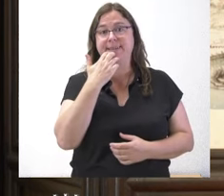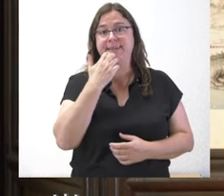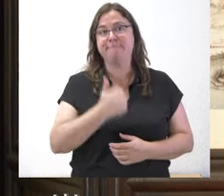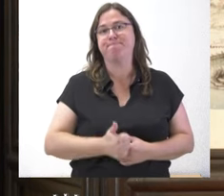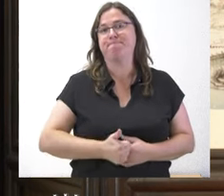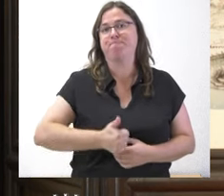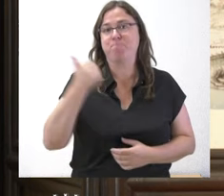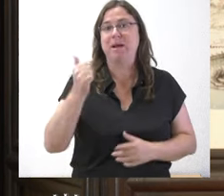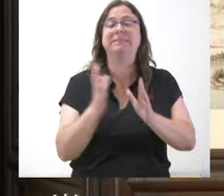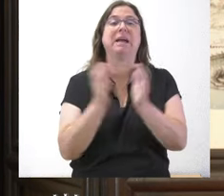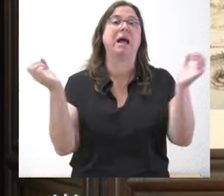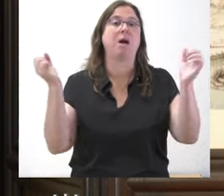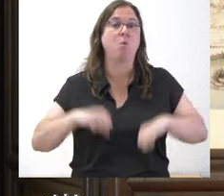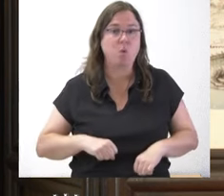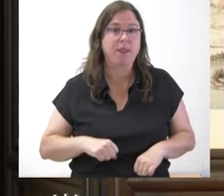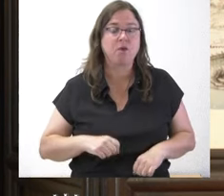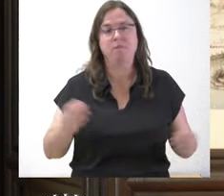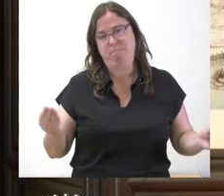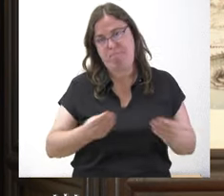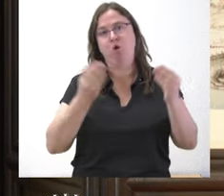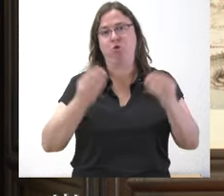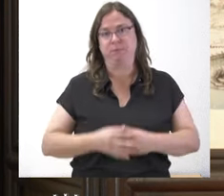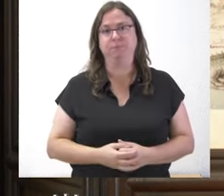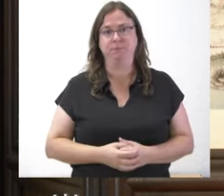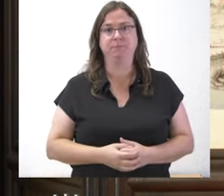los acuerdos mejor